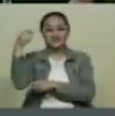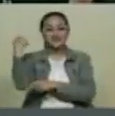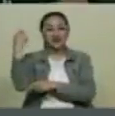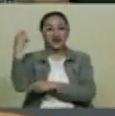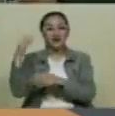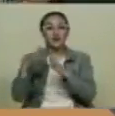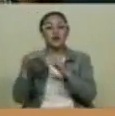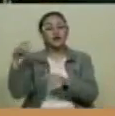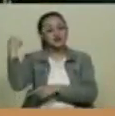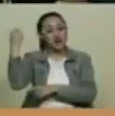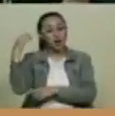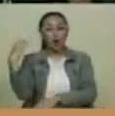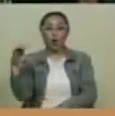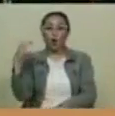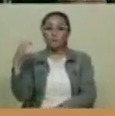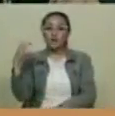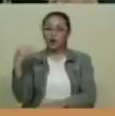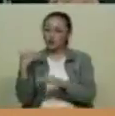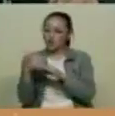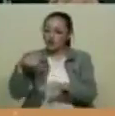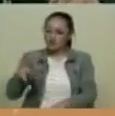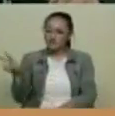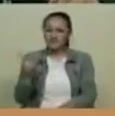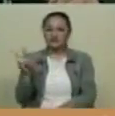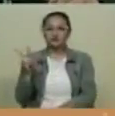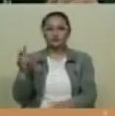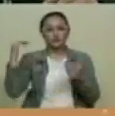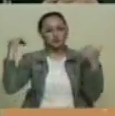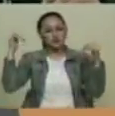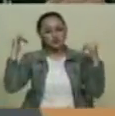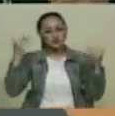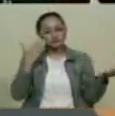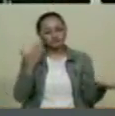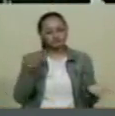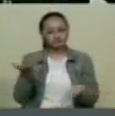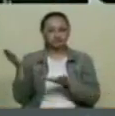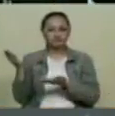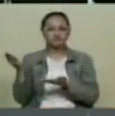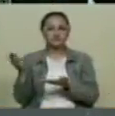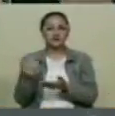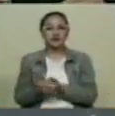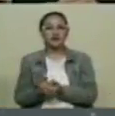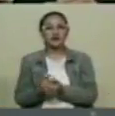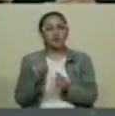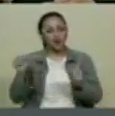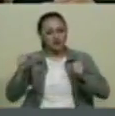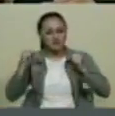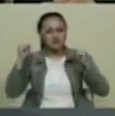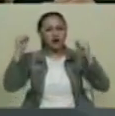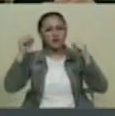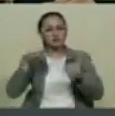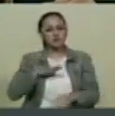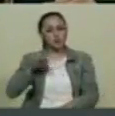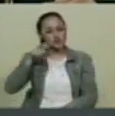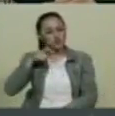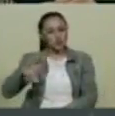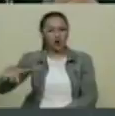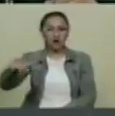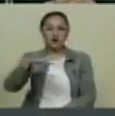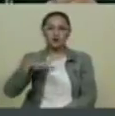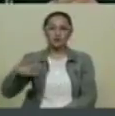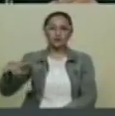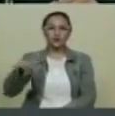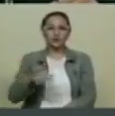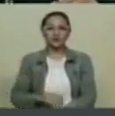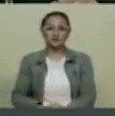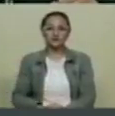en el llano colombiano como el nuestro esta declaratoria. Es una conquista común de nuestros pueblos. Y el